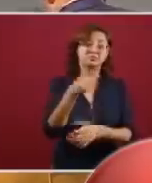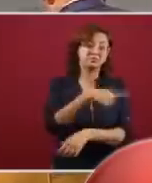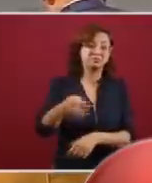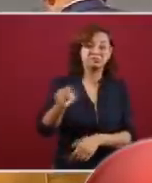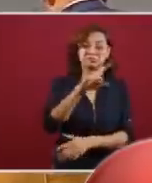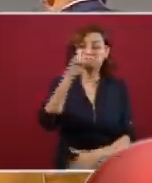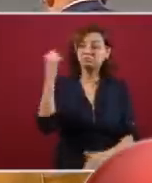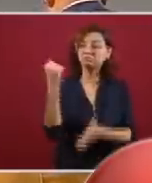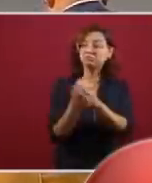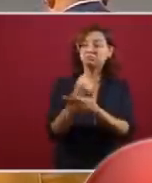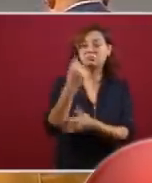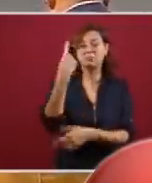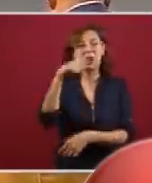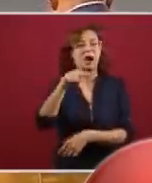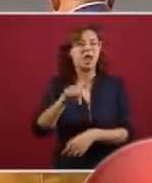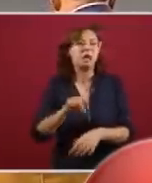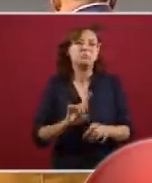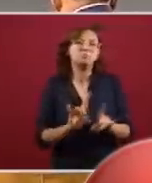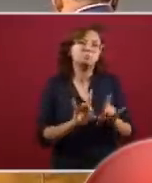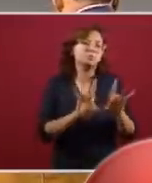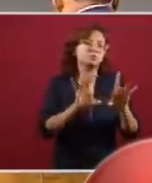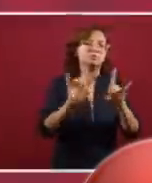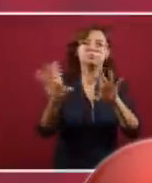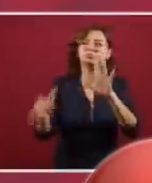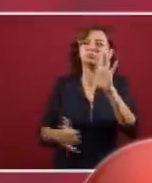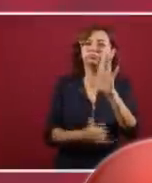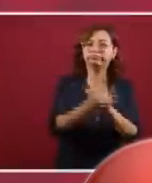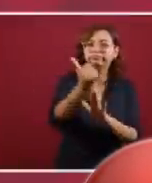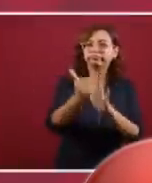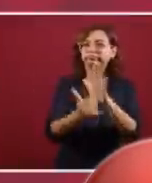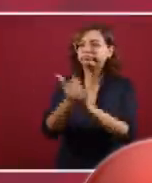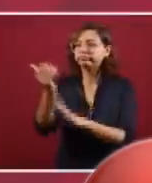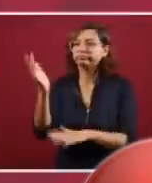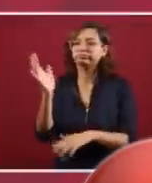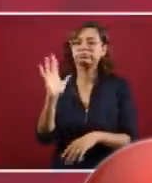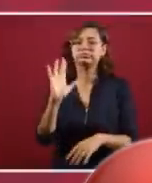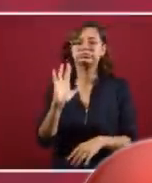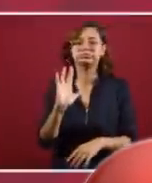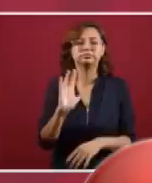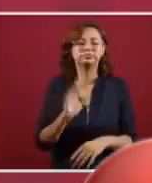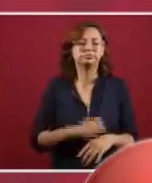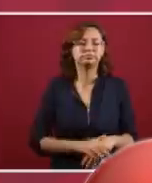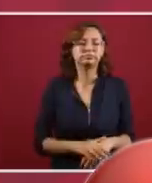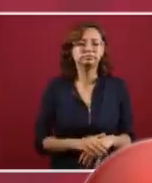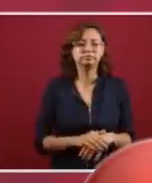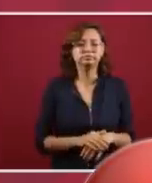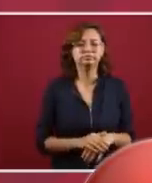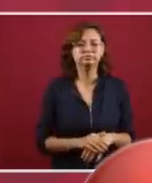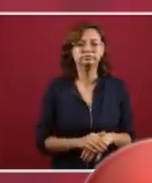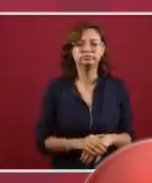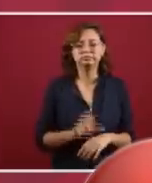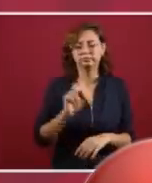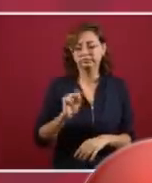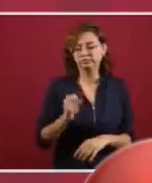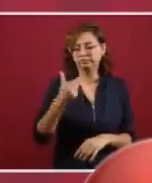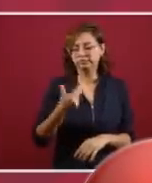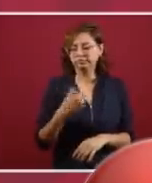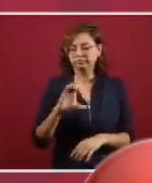autorizadas, Hacienda, se